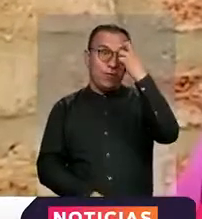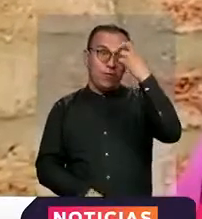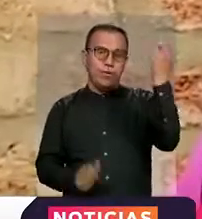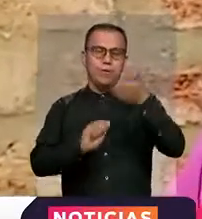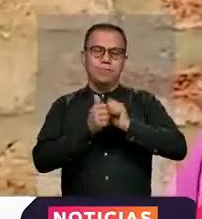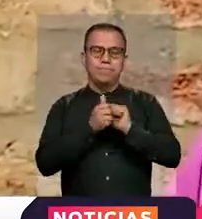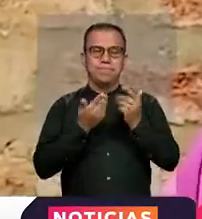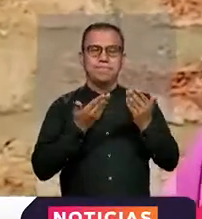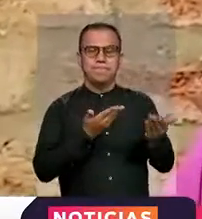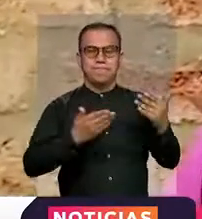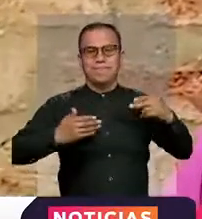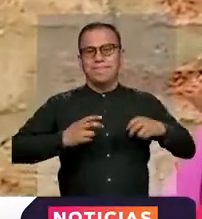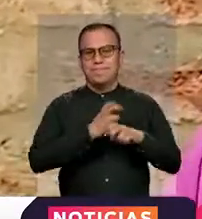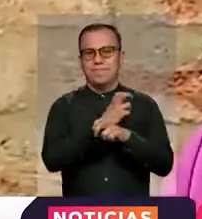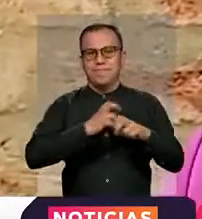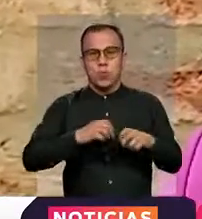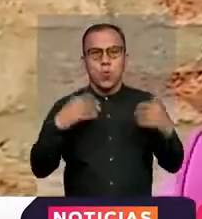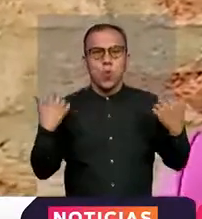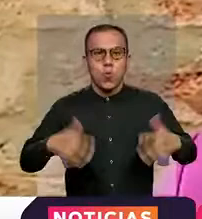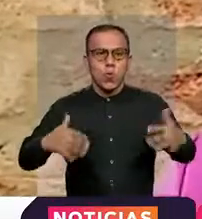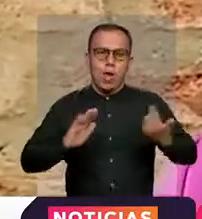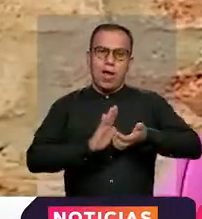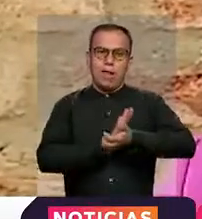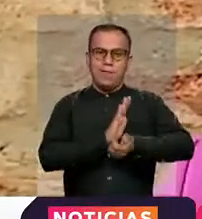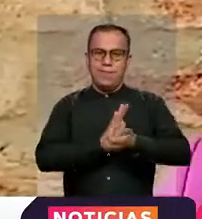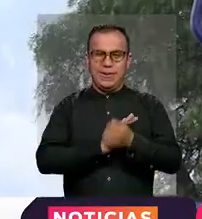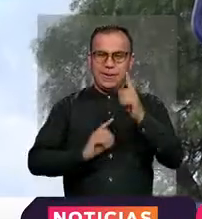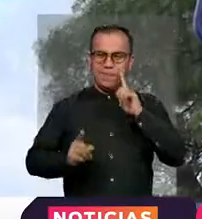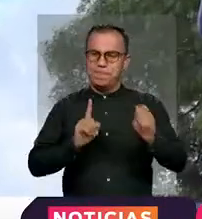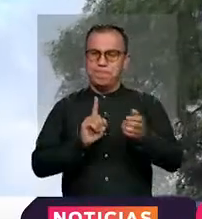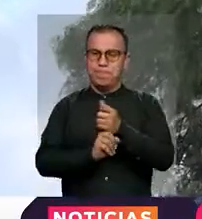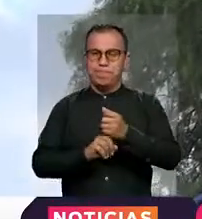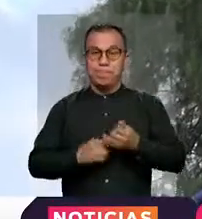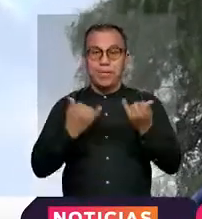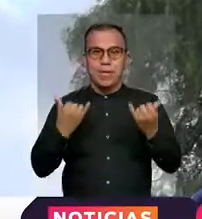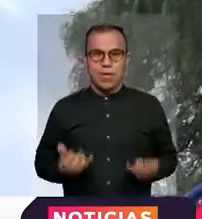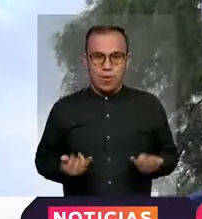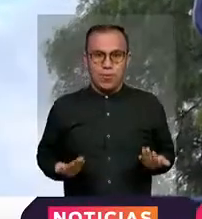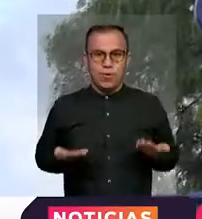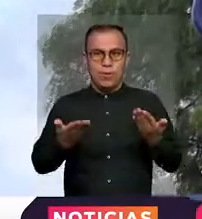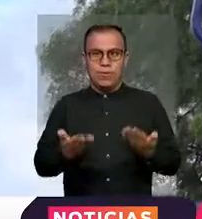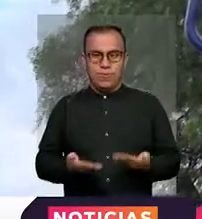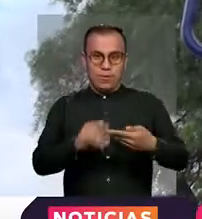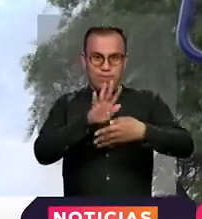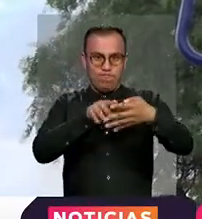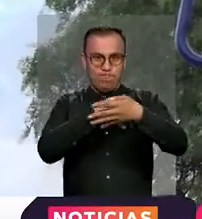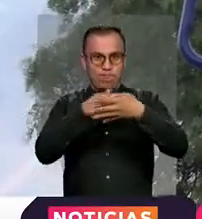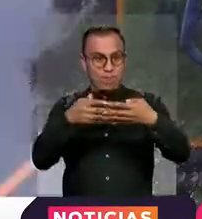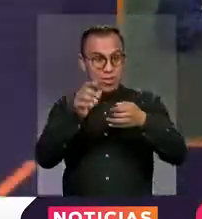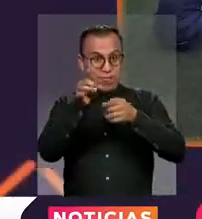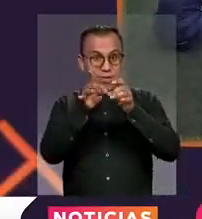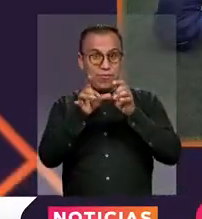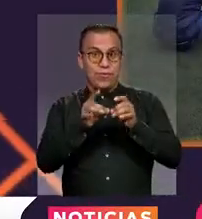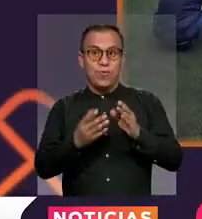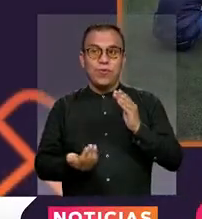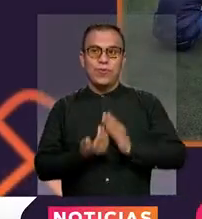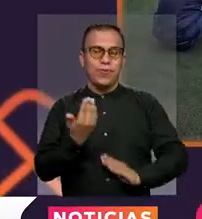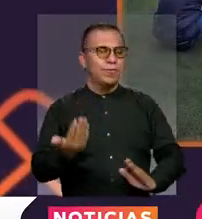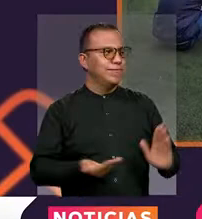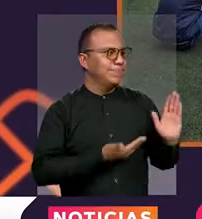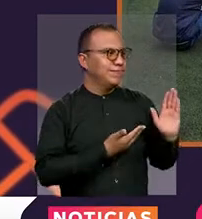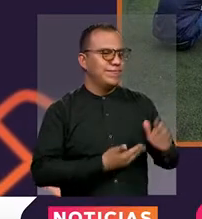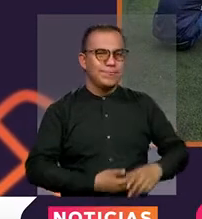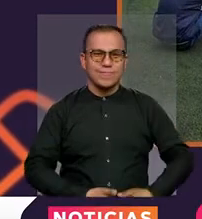allí en el parque y vean la gran habilidad que tienen todos ellos. Este es el calendario del quinto Festival de Nuevas